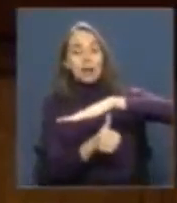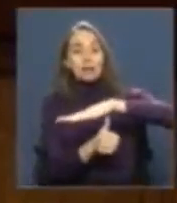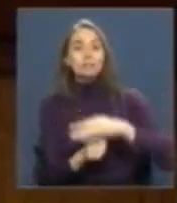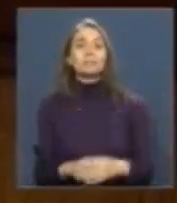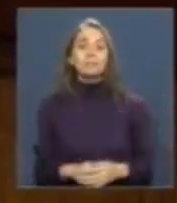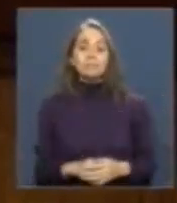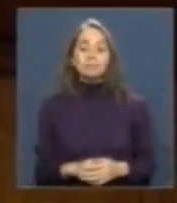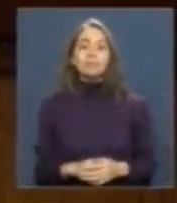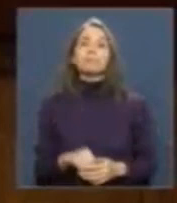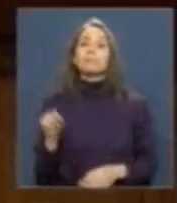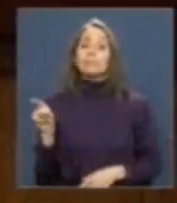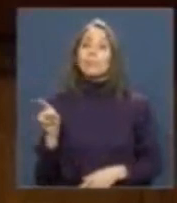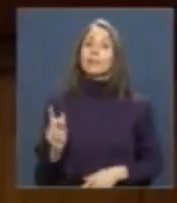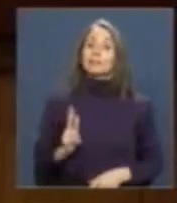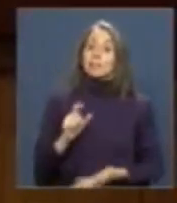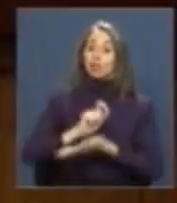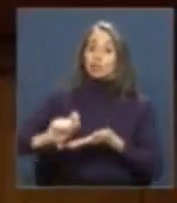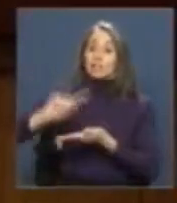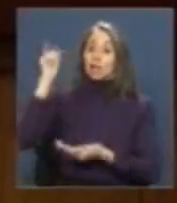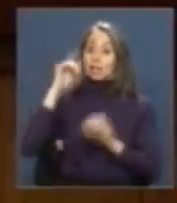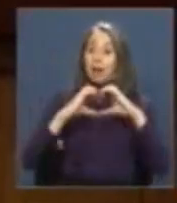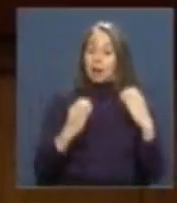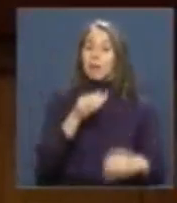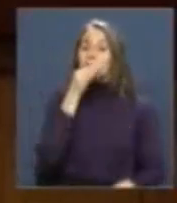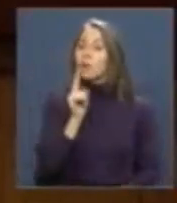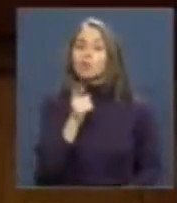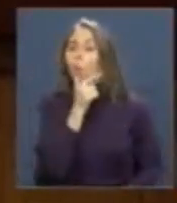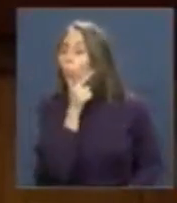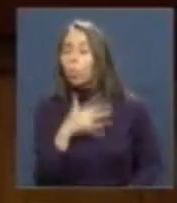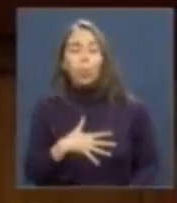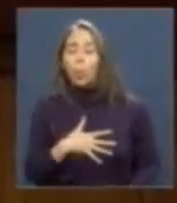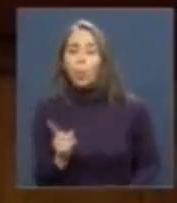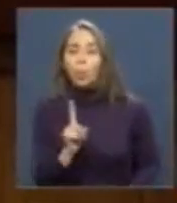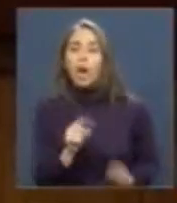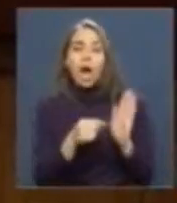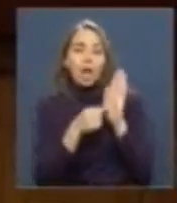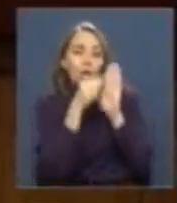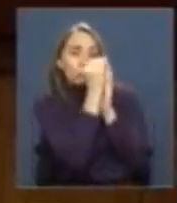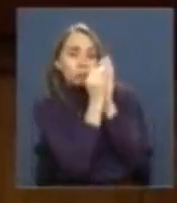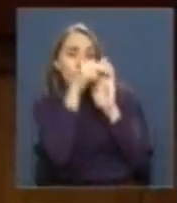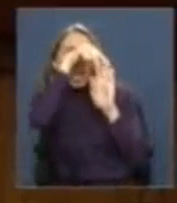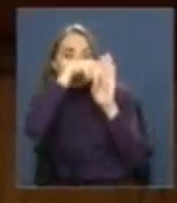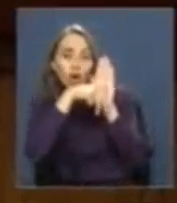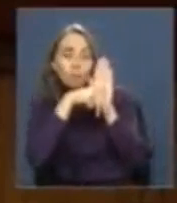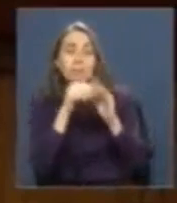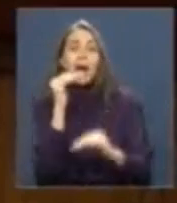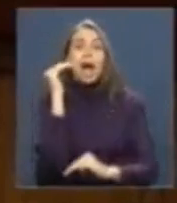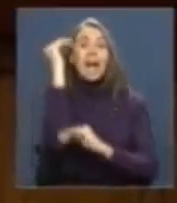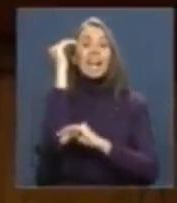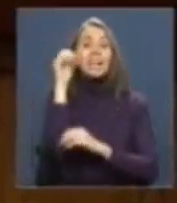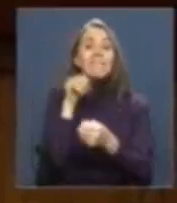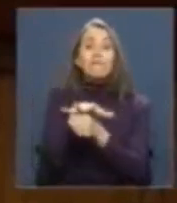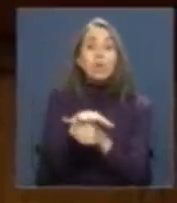manifestó no tener duda alguna en relación a que las normas rigen un acto lo